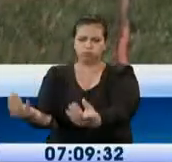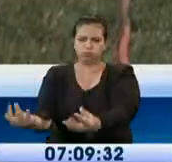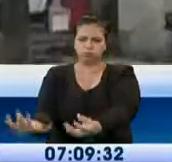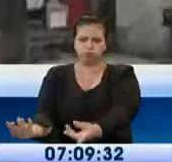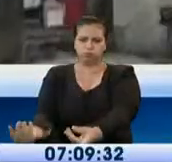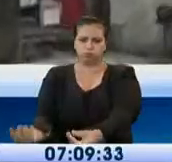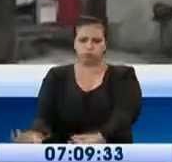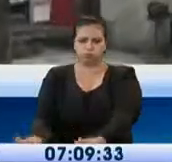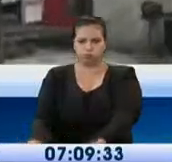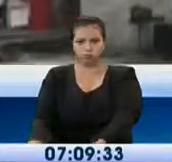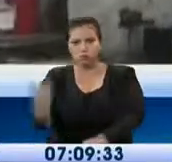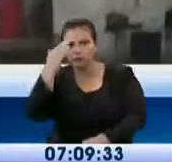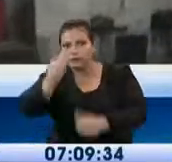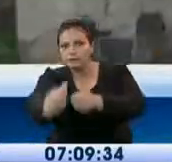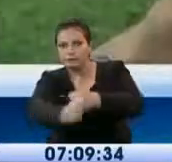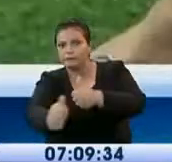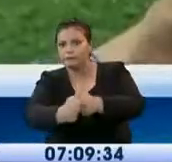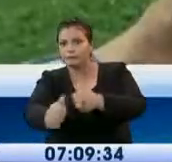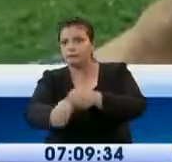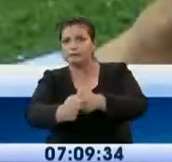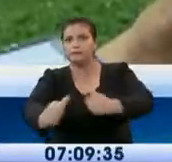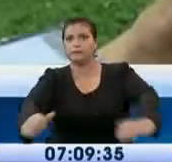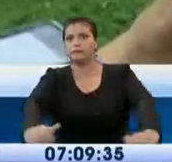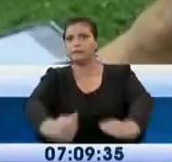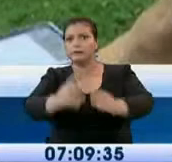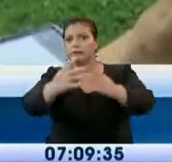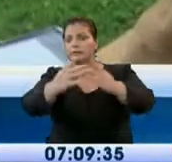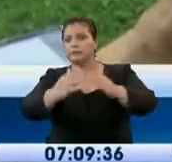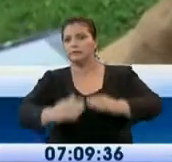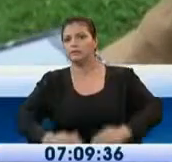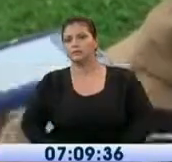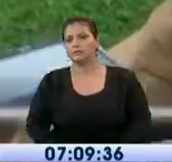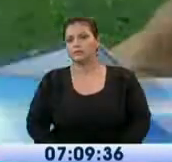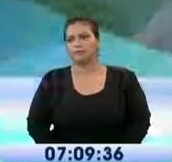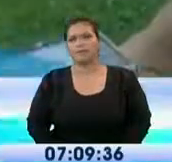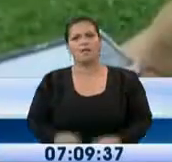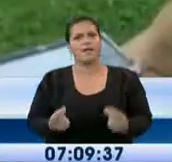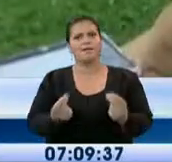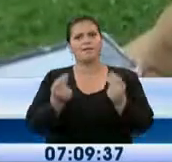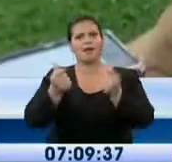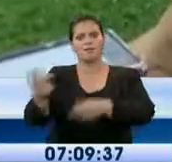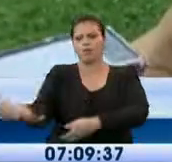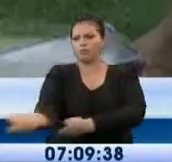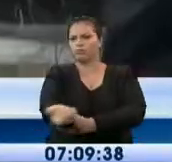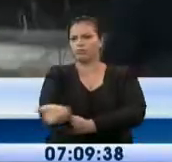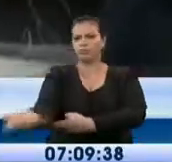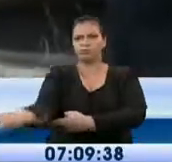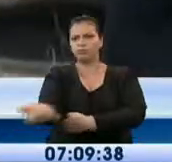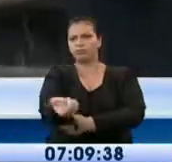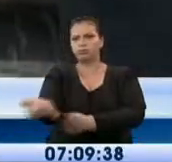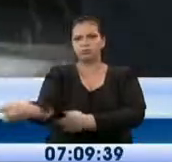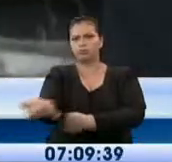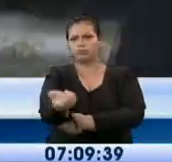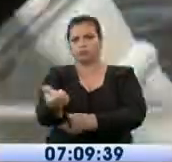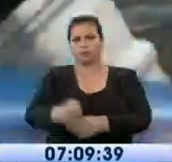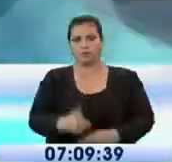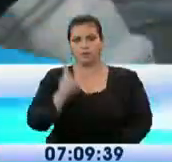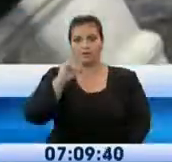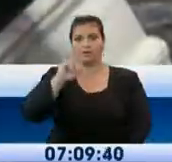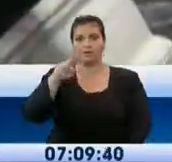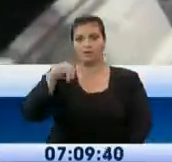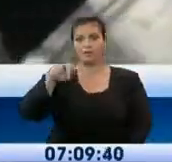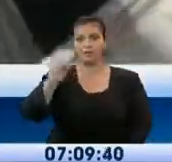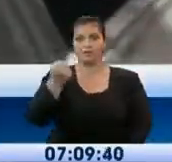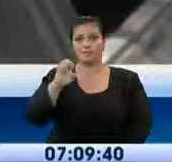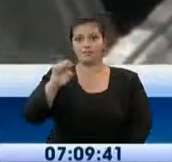propagando a una construcción vecina. Inmediatamente las unidades en el sitio lograron controlarlo a tiempo. Elementos de DINASED y criminalística